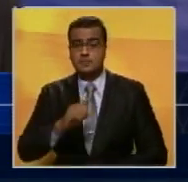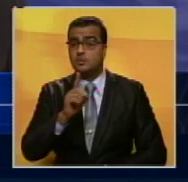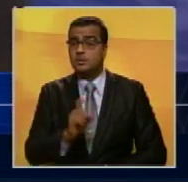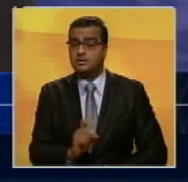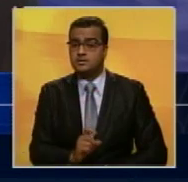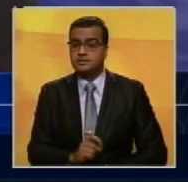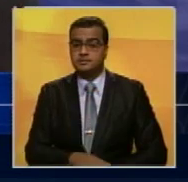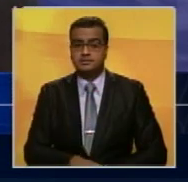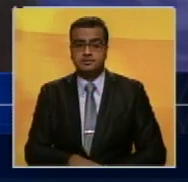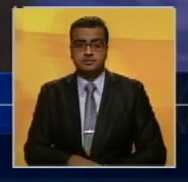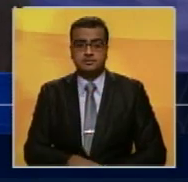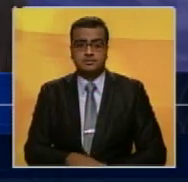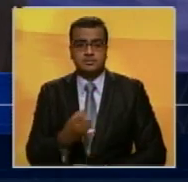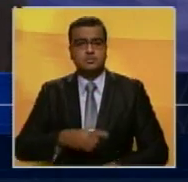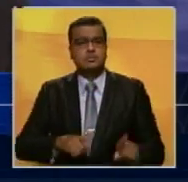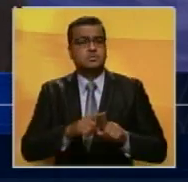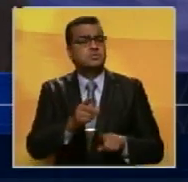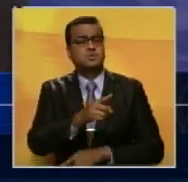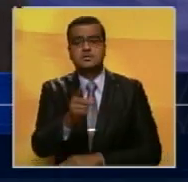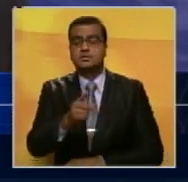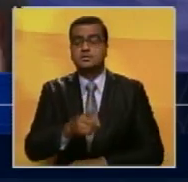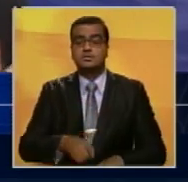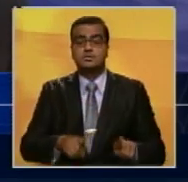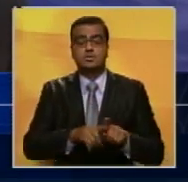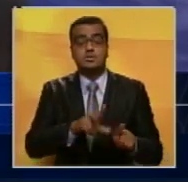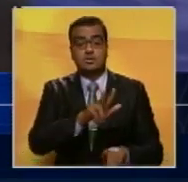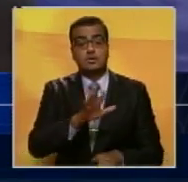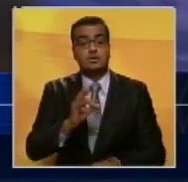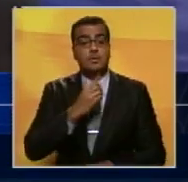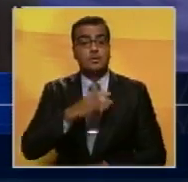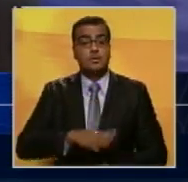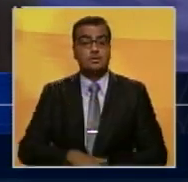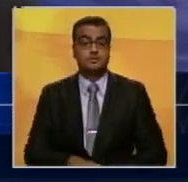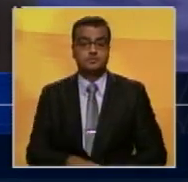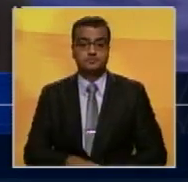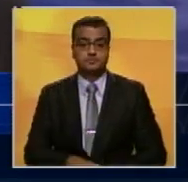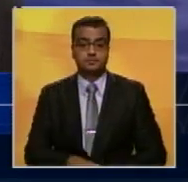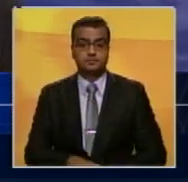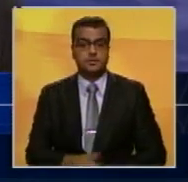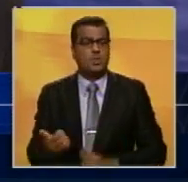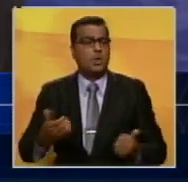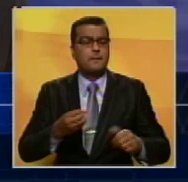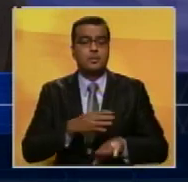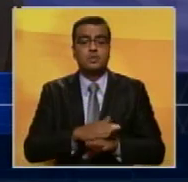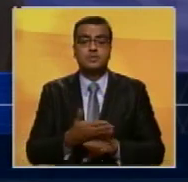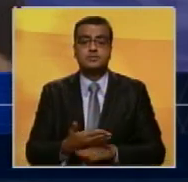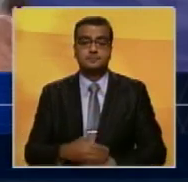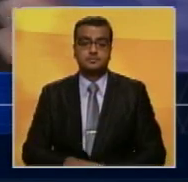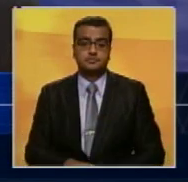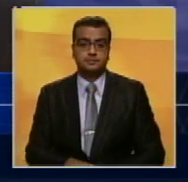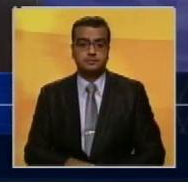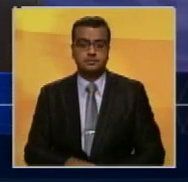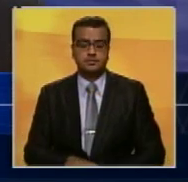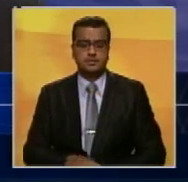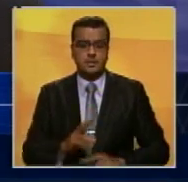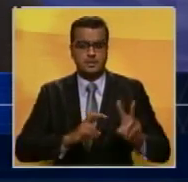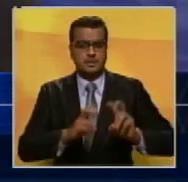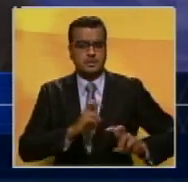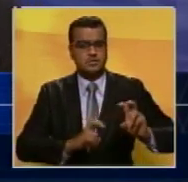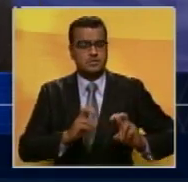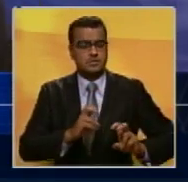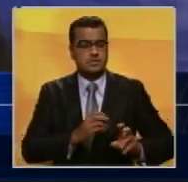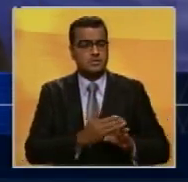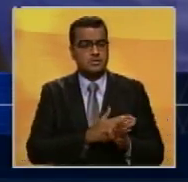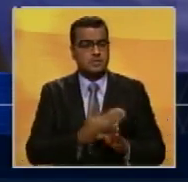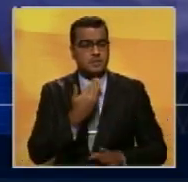preguntarse qué pasó allí de los 39 fallecidos, cuál fue la causa, hubo la experticia forense pertinente.